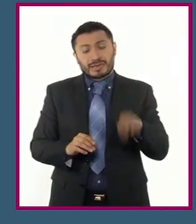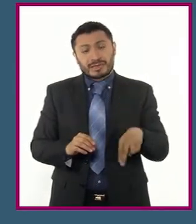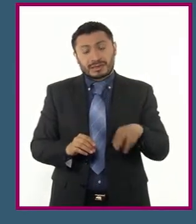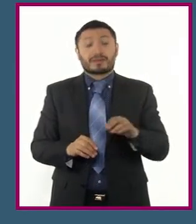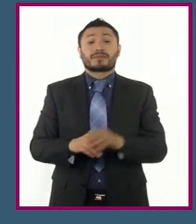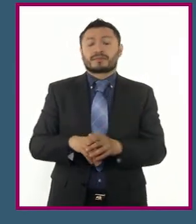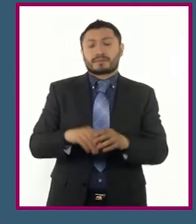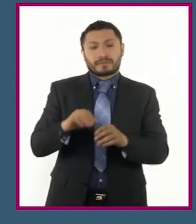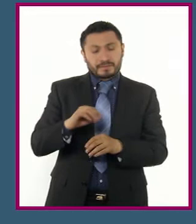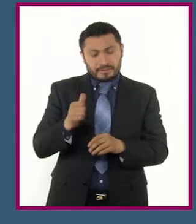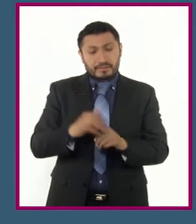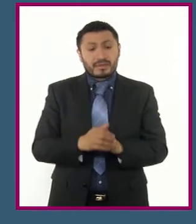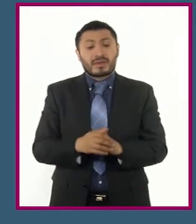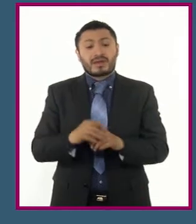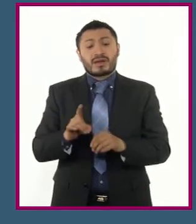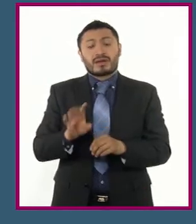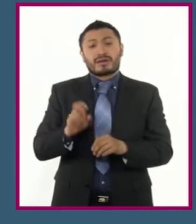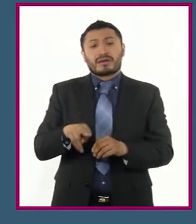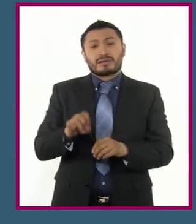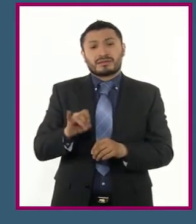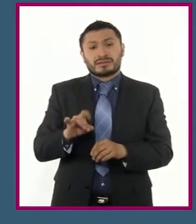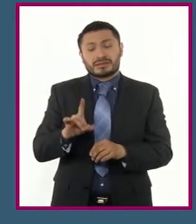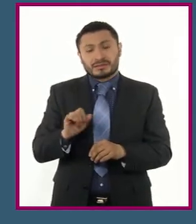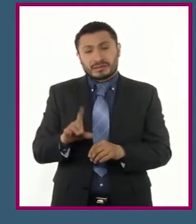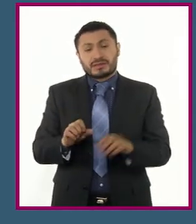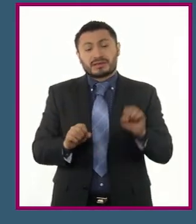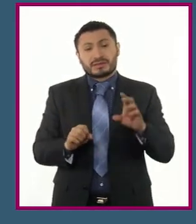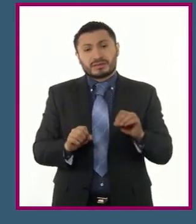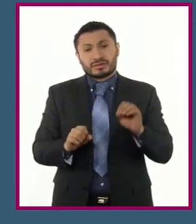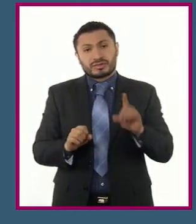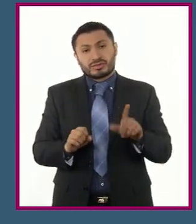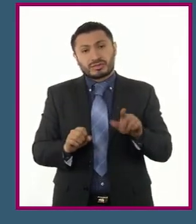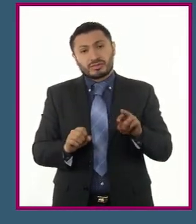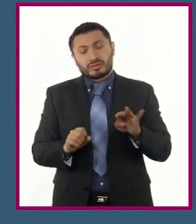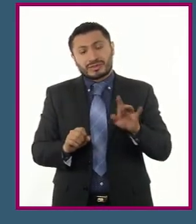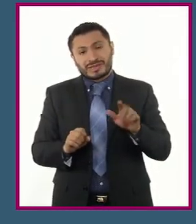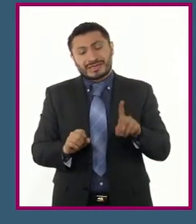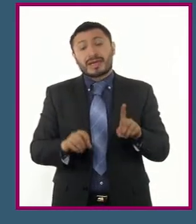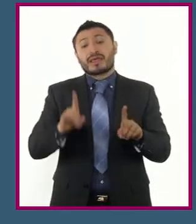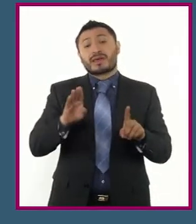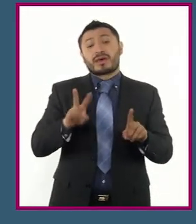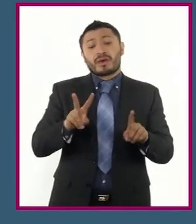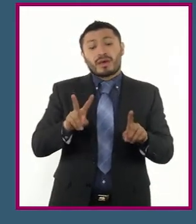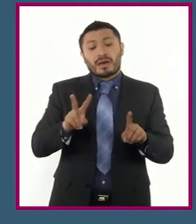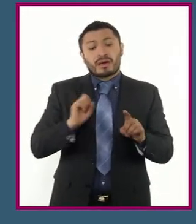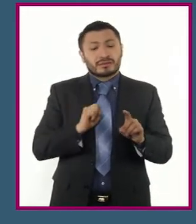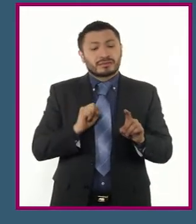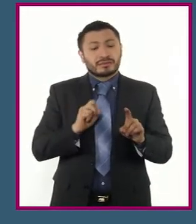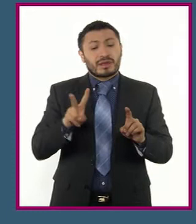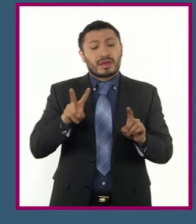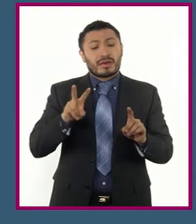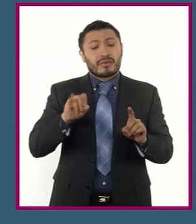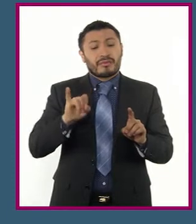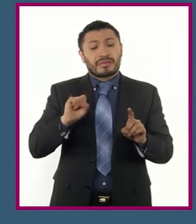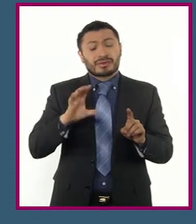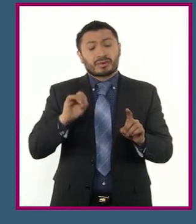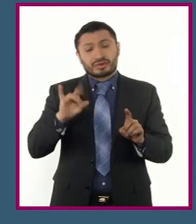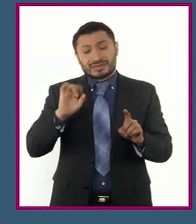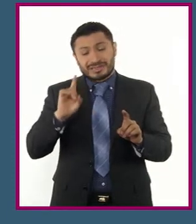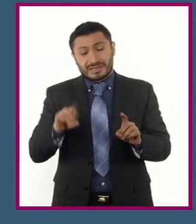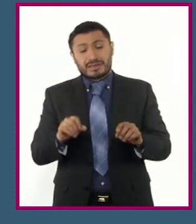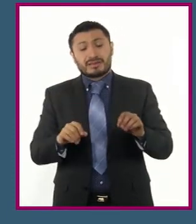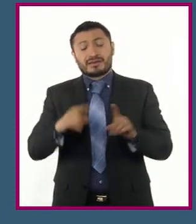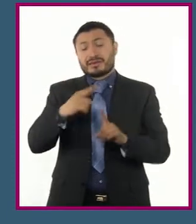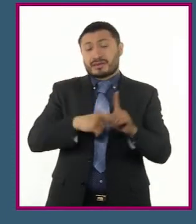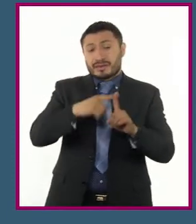lado, la densidad, la solubilidad, la viscosidad, la temperatura de fusión y la temperatura de